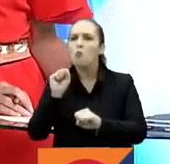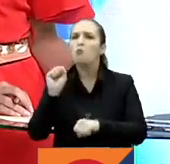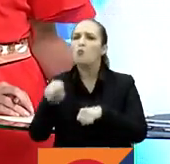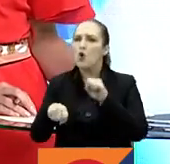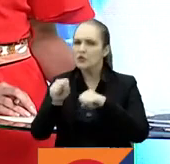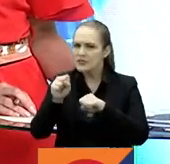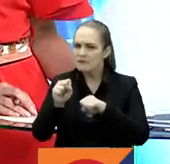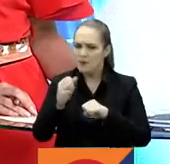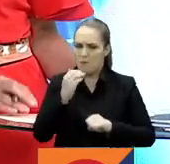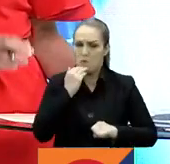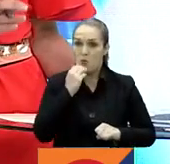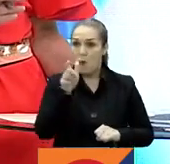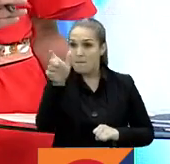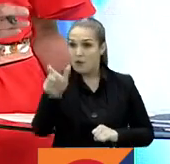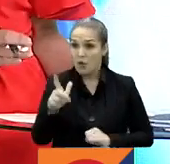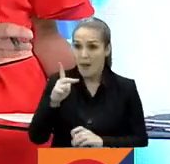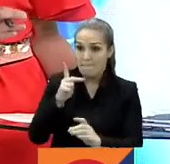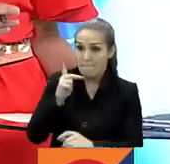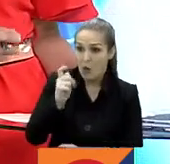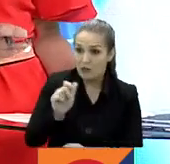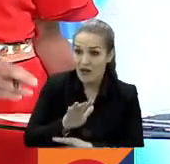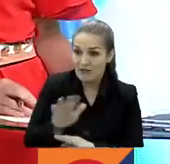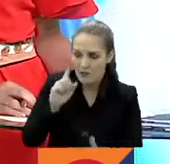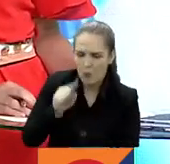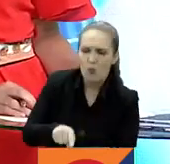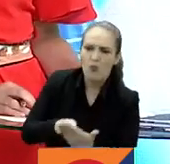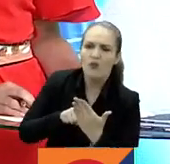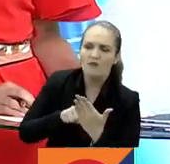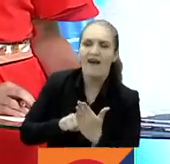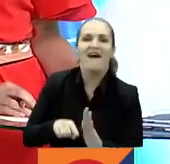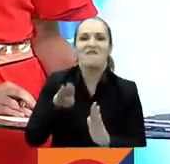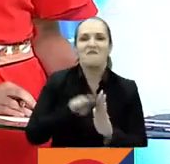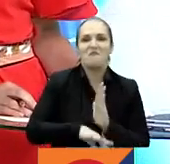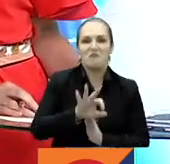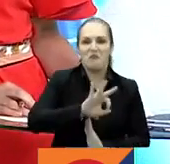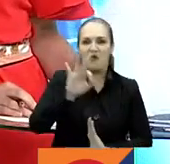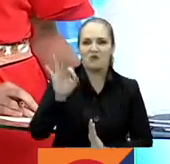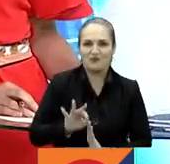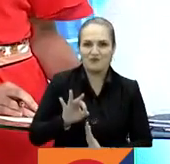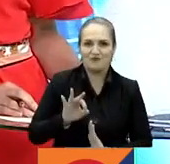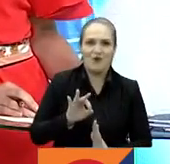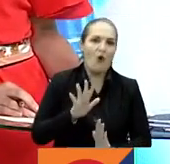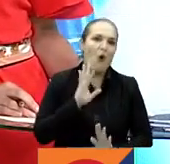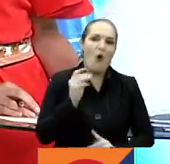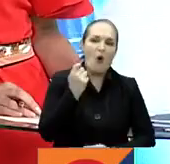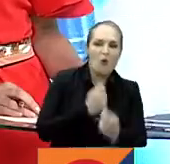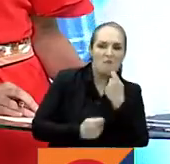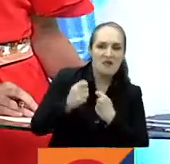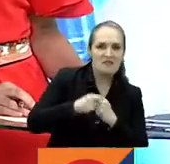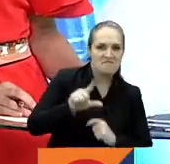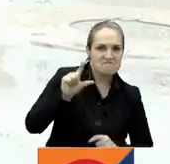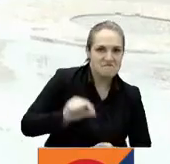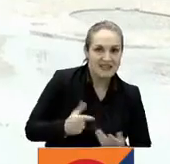y promociones para el comercio para quienes presenten su carnet de vacunación y así incentivar las jornadas de inmunización.